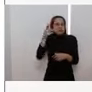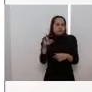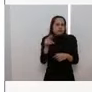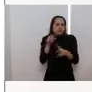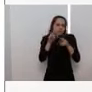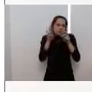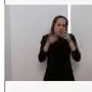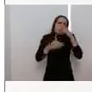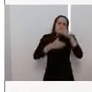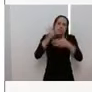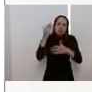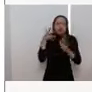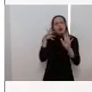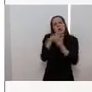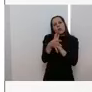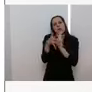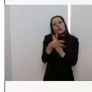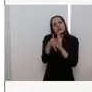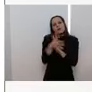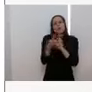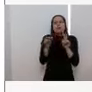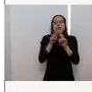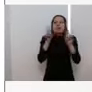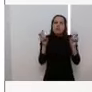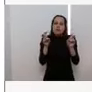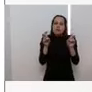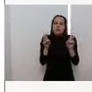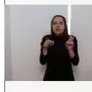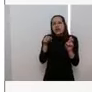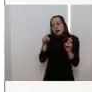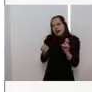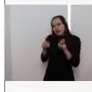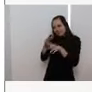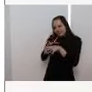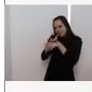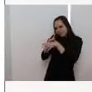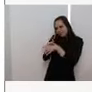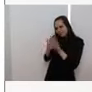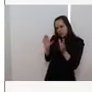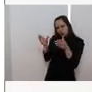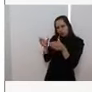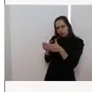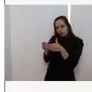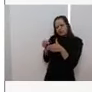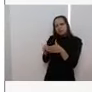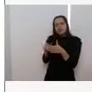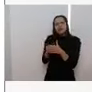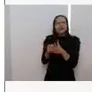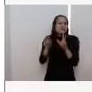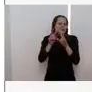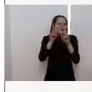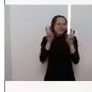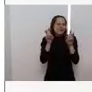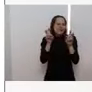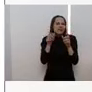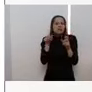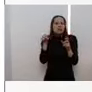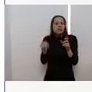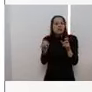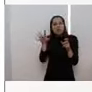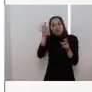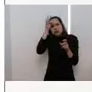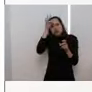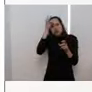que tiene que ver con el equipo biomédico el equipo biomédico que cuenta el hospital son cuatro mil